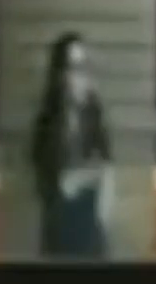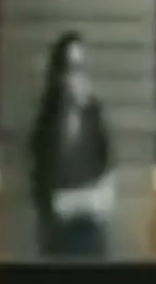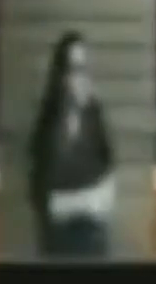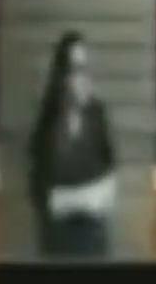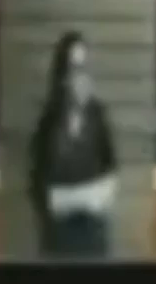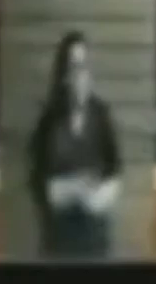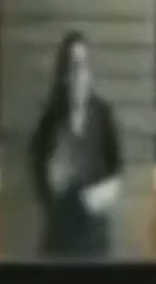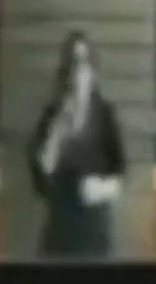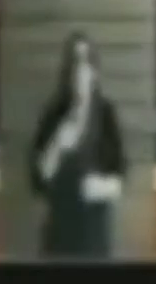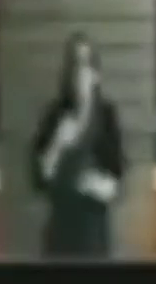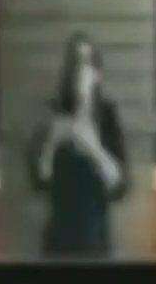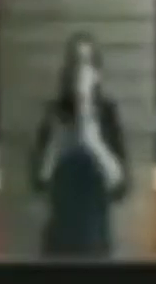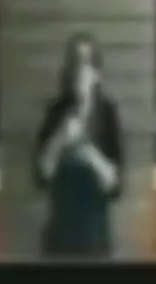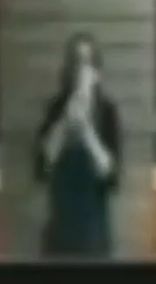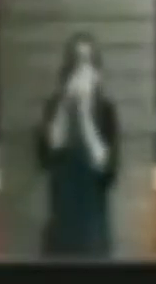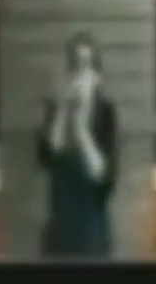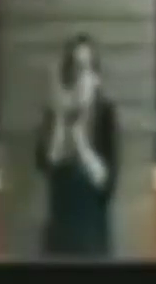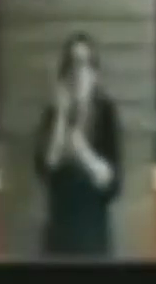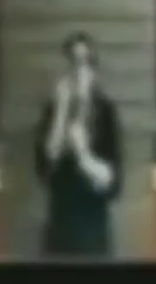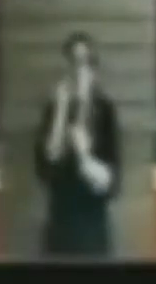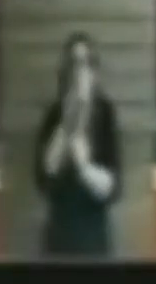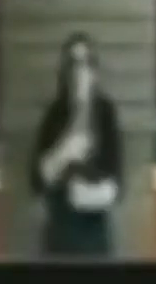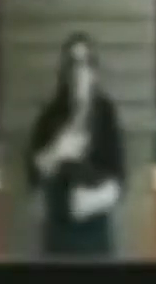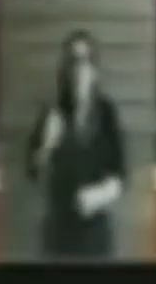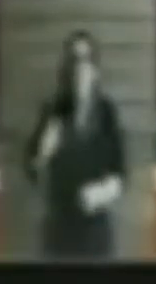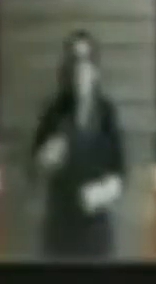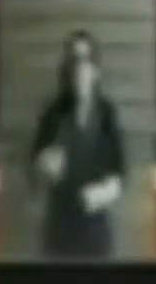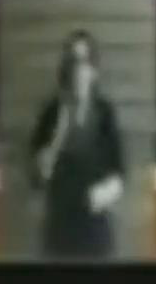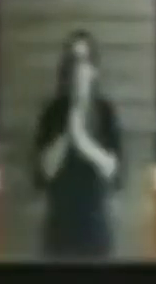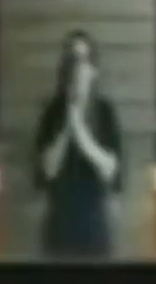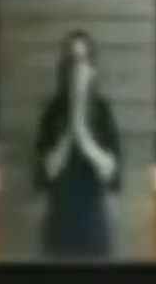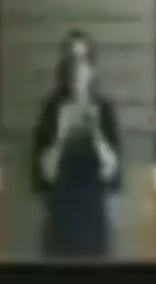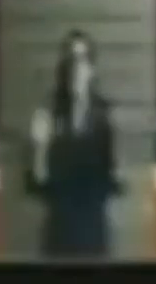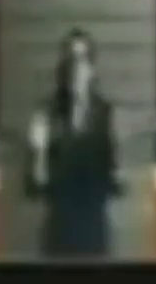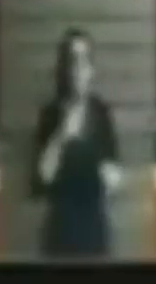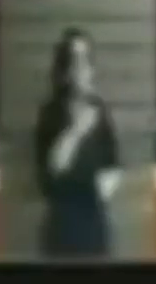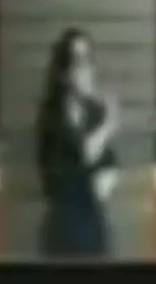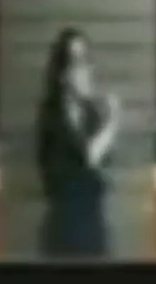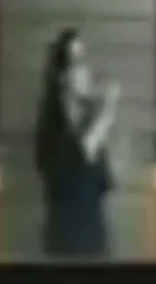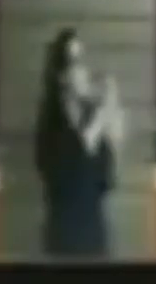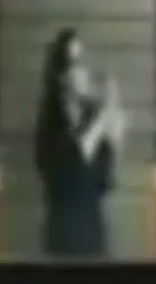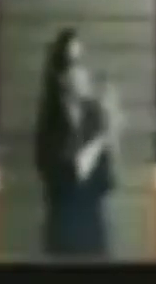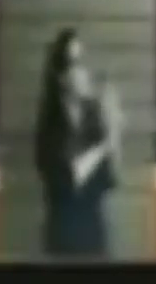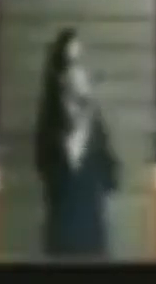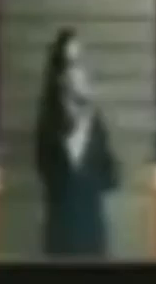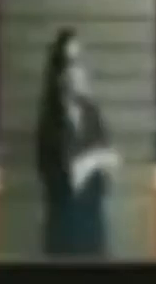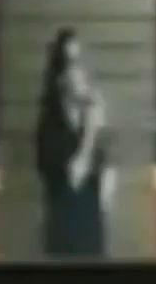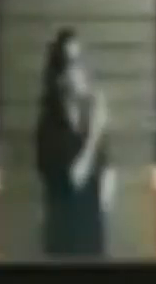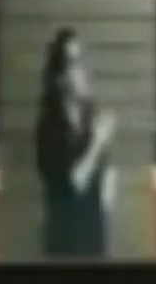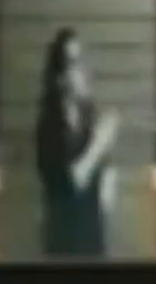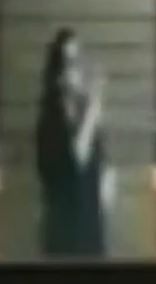pleno? Porque le he expulsado yo. Soy la presidenta de este Pero no, tiene que ceñirse al reglamento. El reglamento dice que